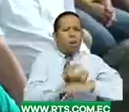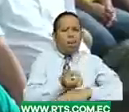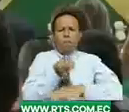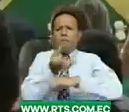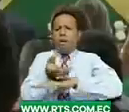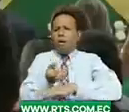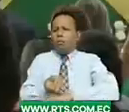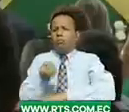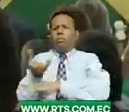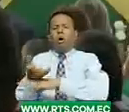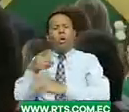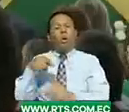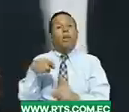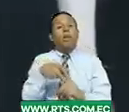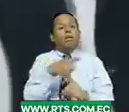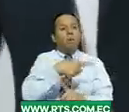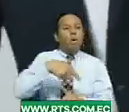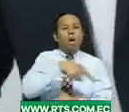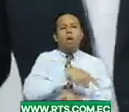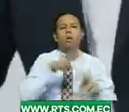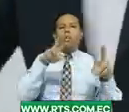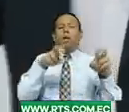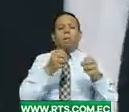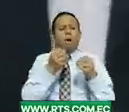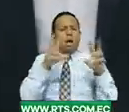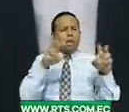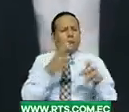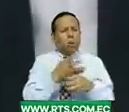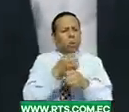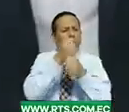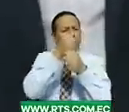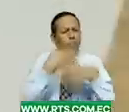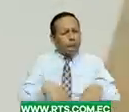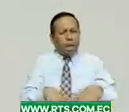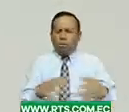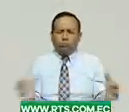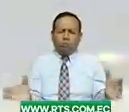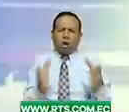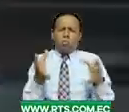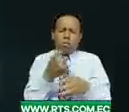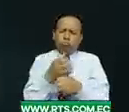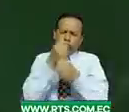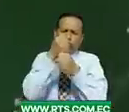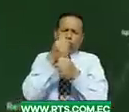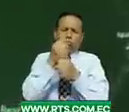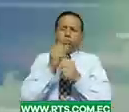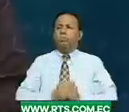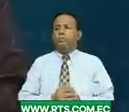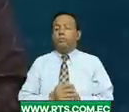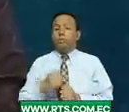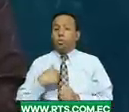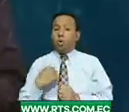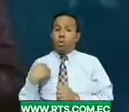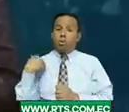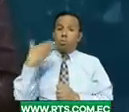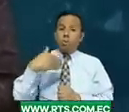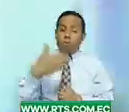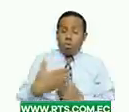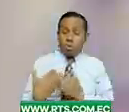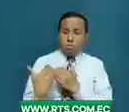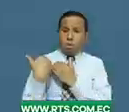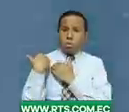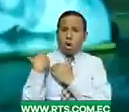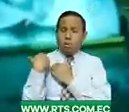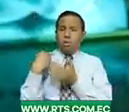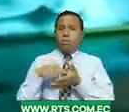atravesamos. Cuando llegue al gobierno se le acabará la fiesta a la delincuencia y al crimen organizado. Es así como Jan